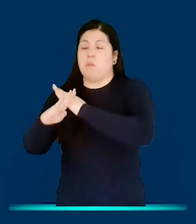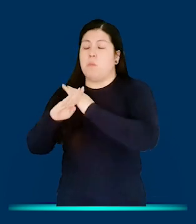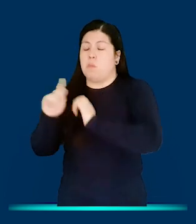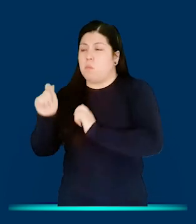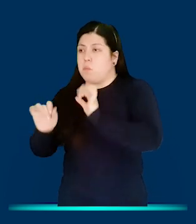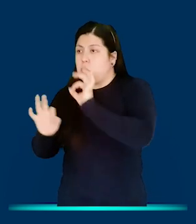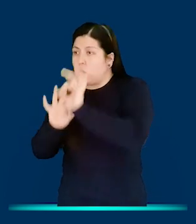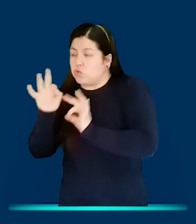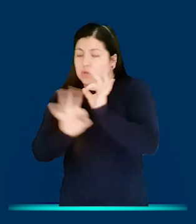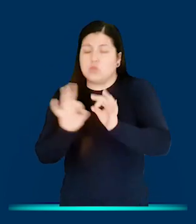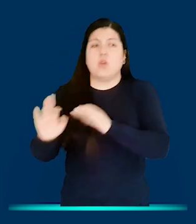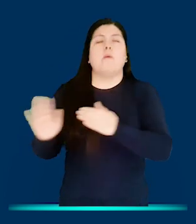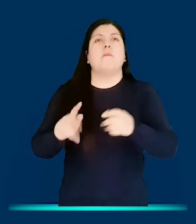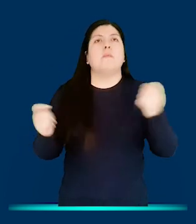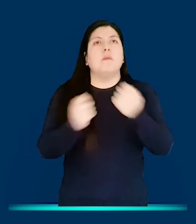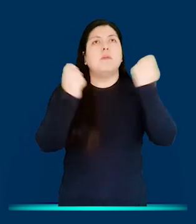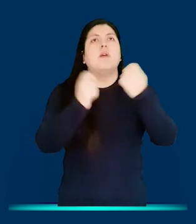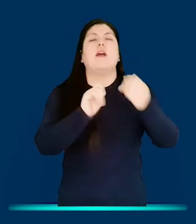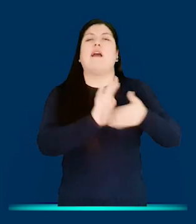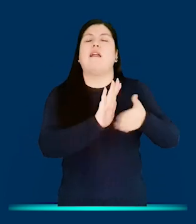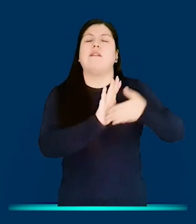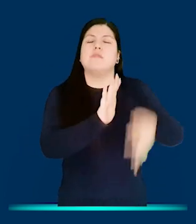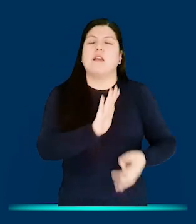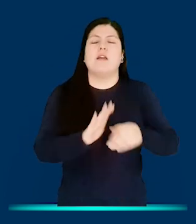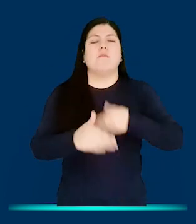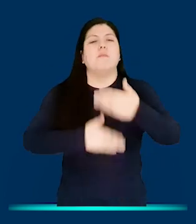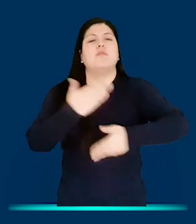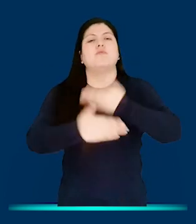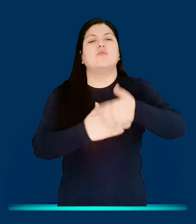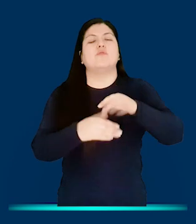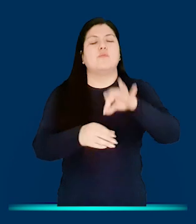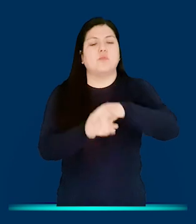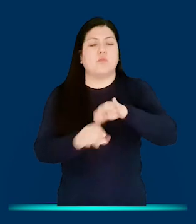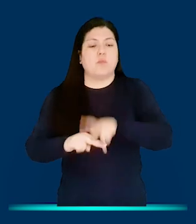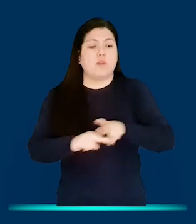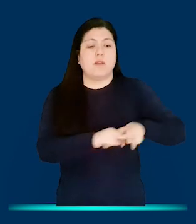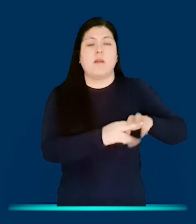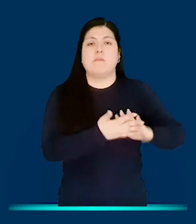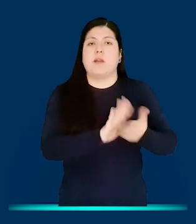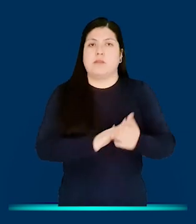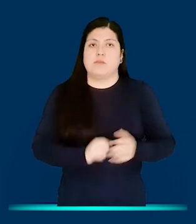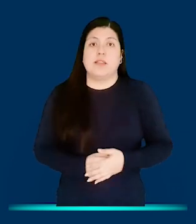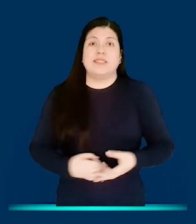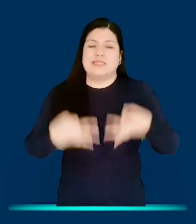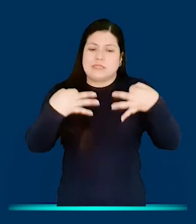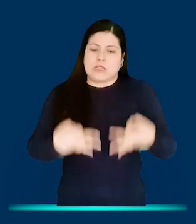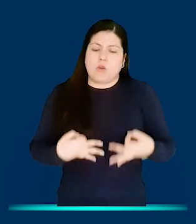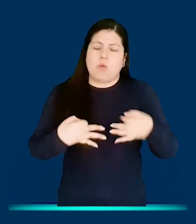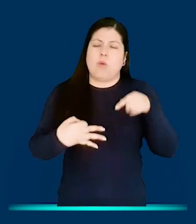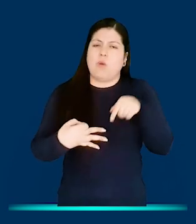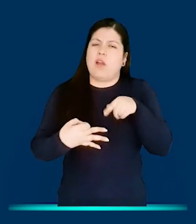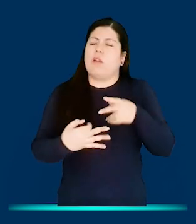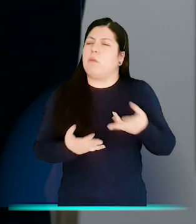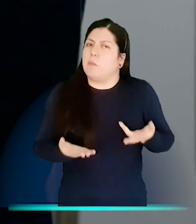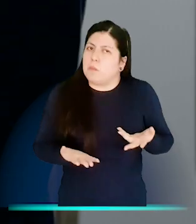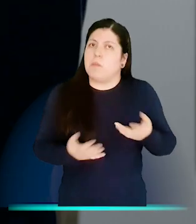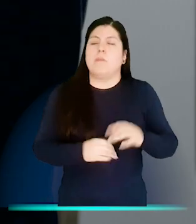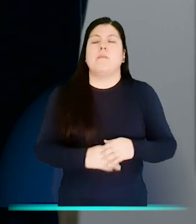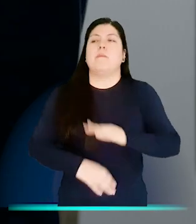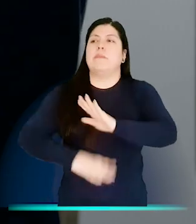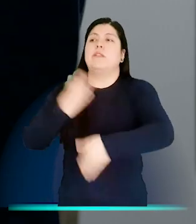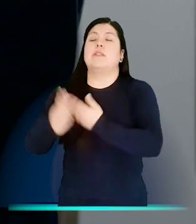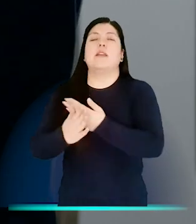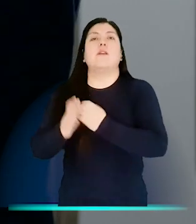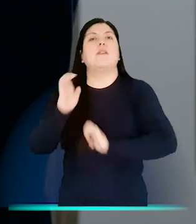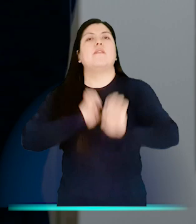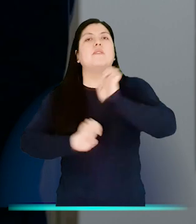fundamentales: protección, promoción y garantías electorales para estas circunscripciones transitorias especiales de paz. Digamos que